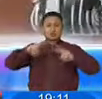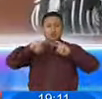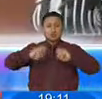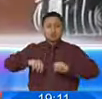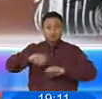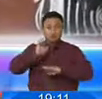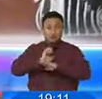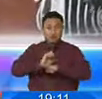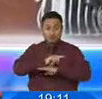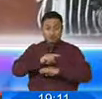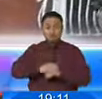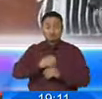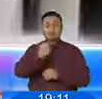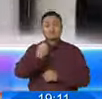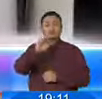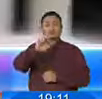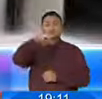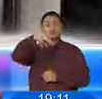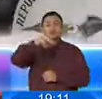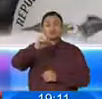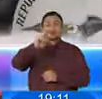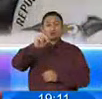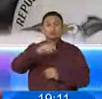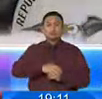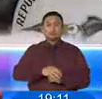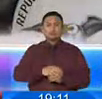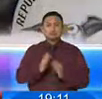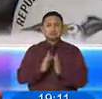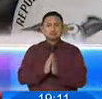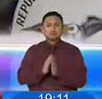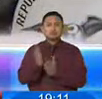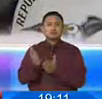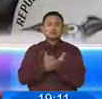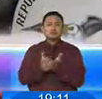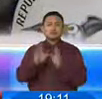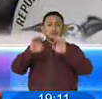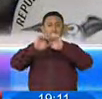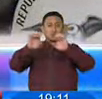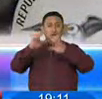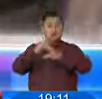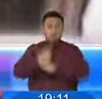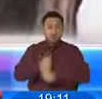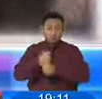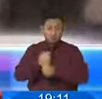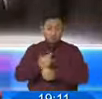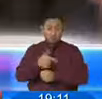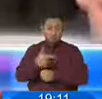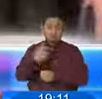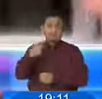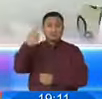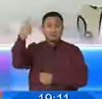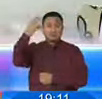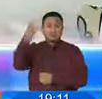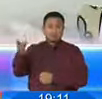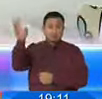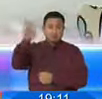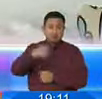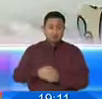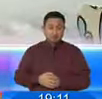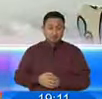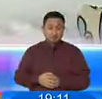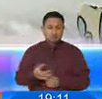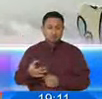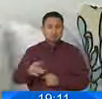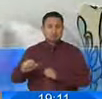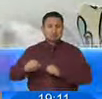de nuestro país, SENAI, habría solicitado los servicios de empresas privadas de seguridad en el exterior para realizar